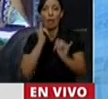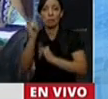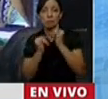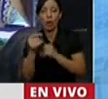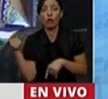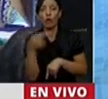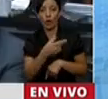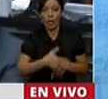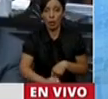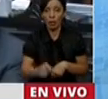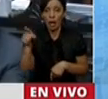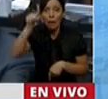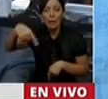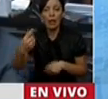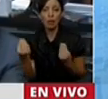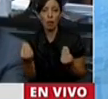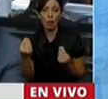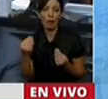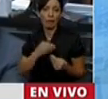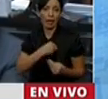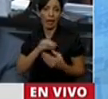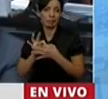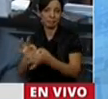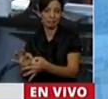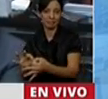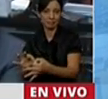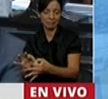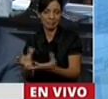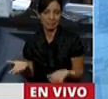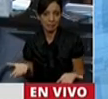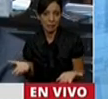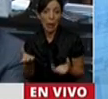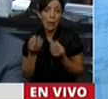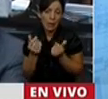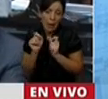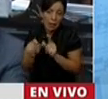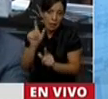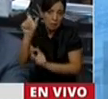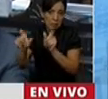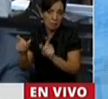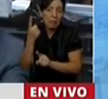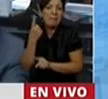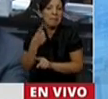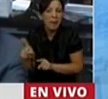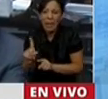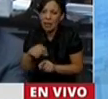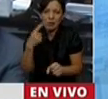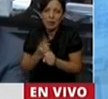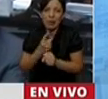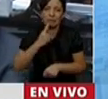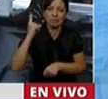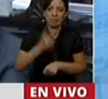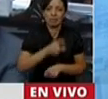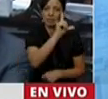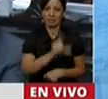así que me cualquier es un proyecto de justicia social muy fuerte hemos vuelto un proyecto que tiene que ver con los derechos de las personas particularmente